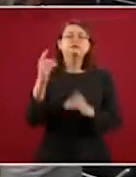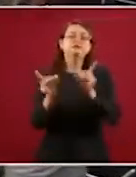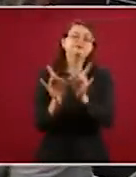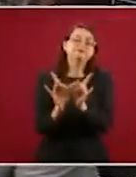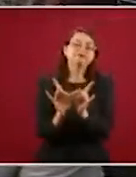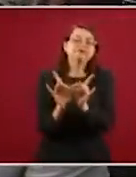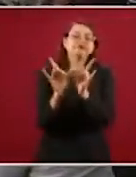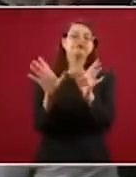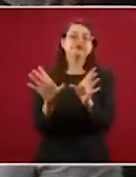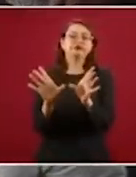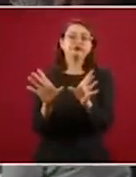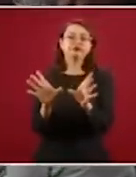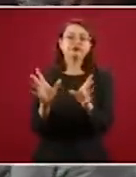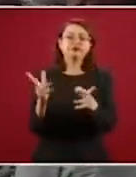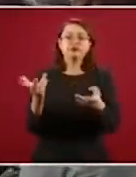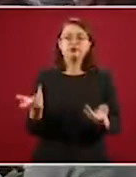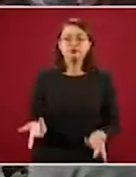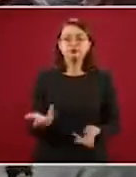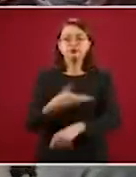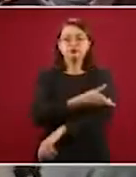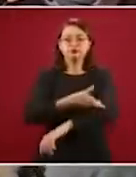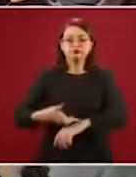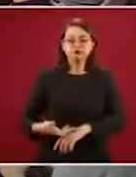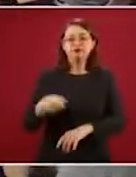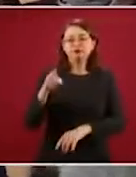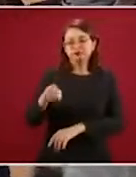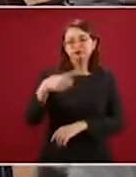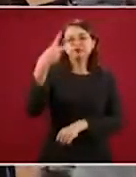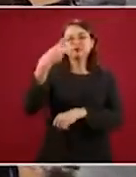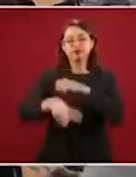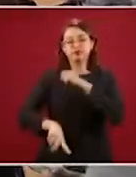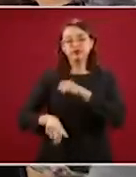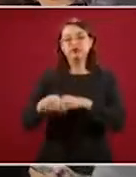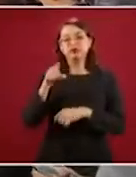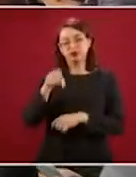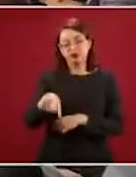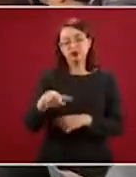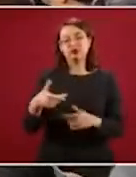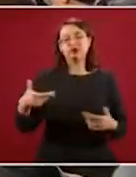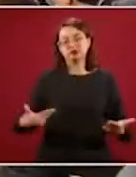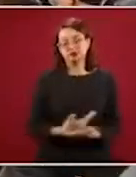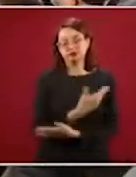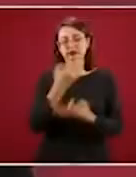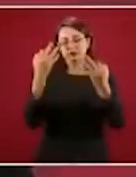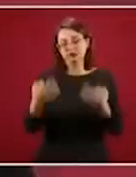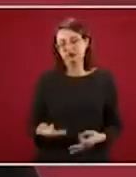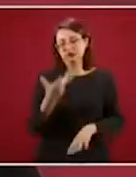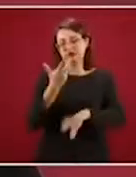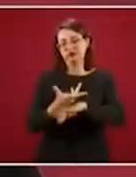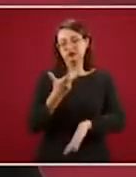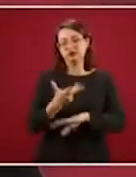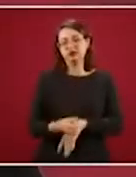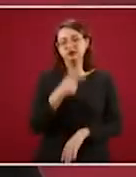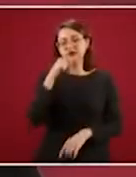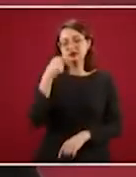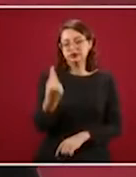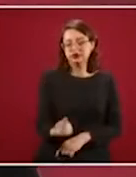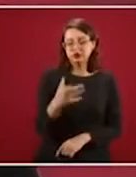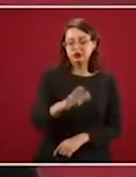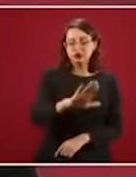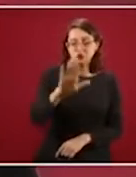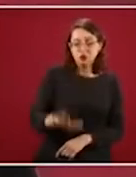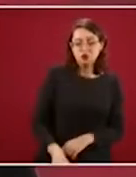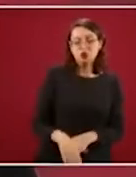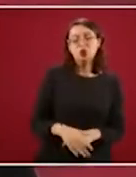Resultó afectada una familia norteamericana, murió un menor, tres de